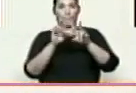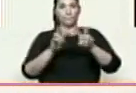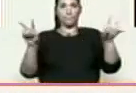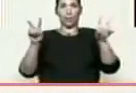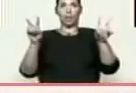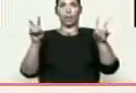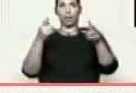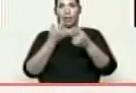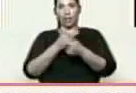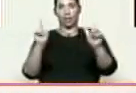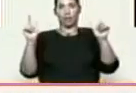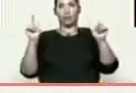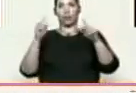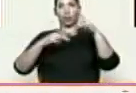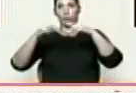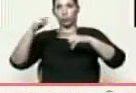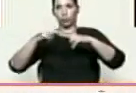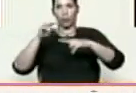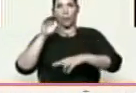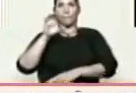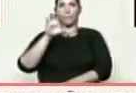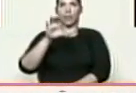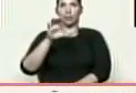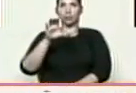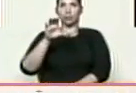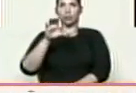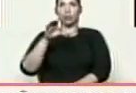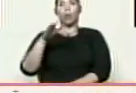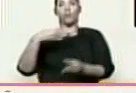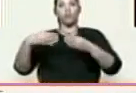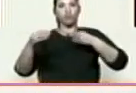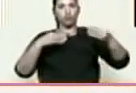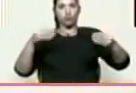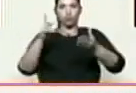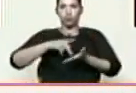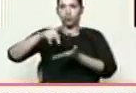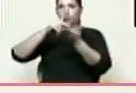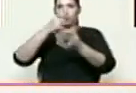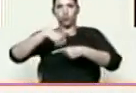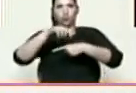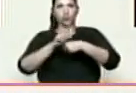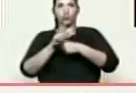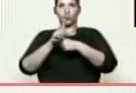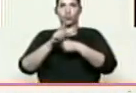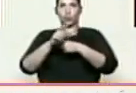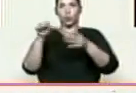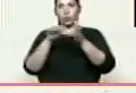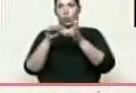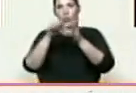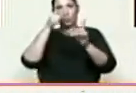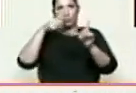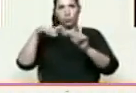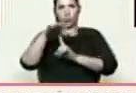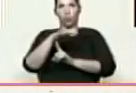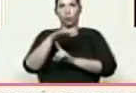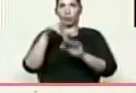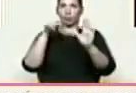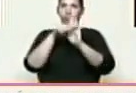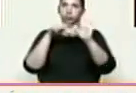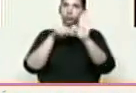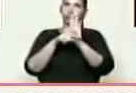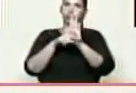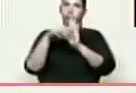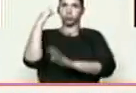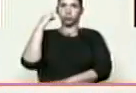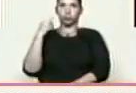de construir con paso propio un modelo participativo y protagónico que dote al pueblo siguiendo las máximas bolivarianas